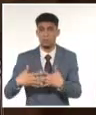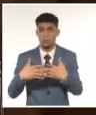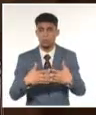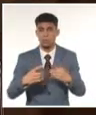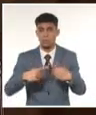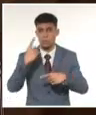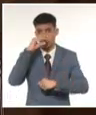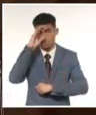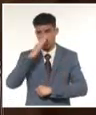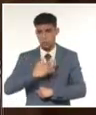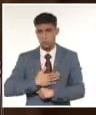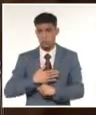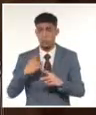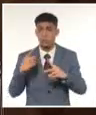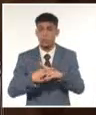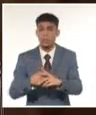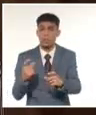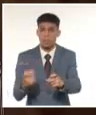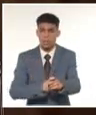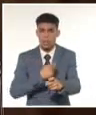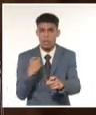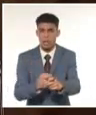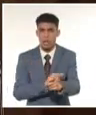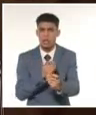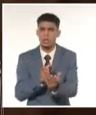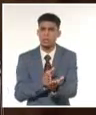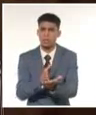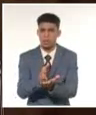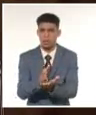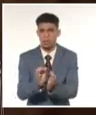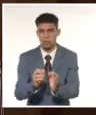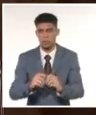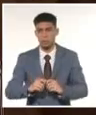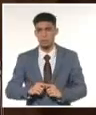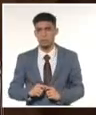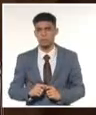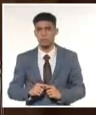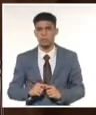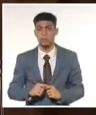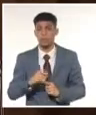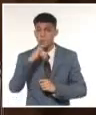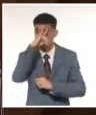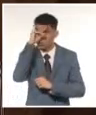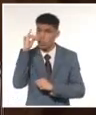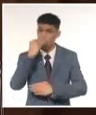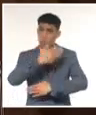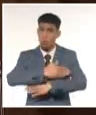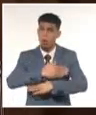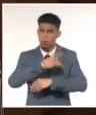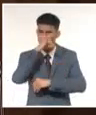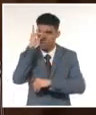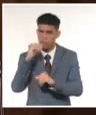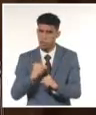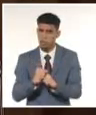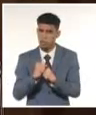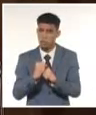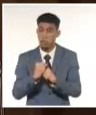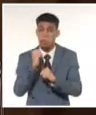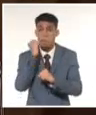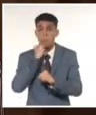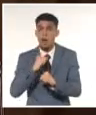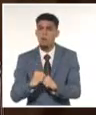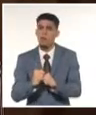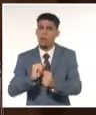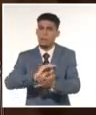y de la guerra multidimensional que enfrentamos. Sí hay bloqueo, sí se ha recrudecido el